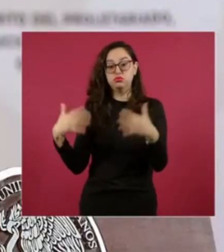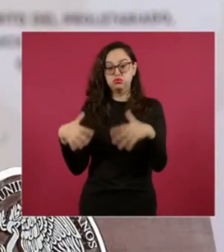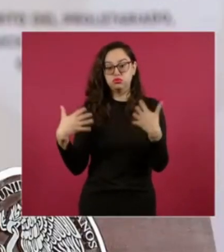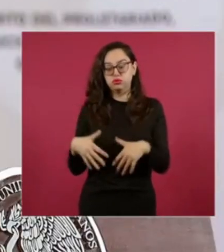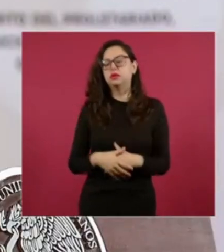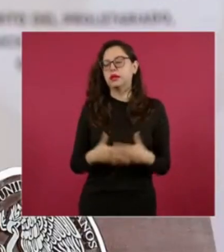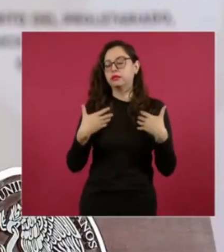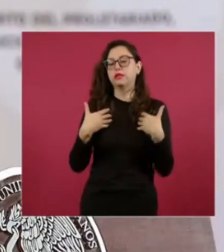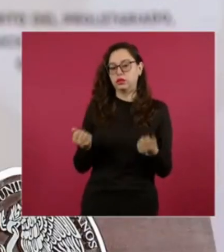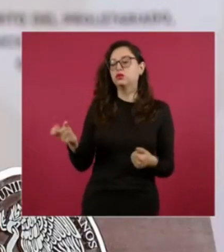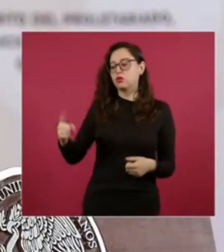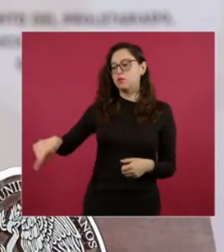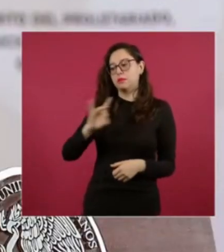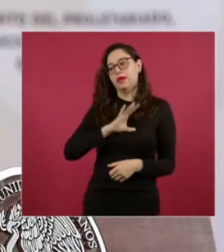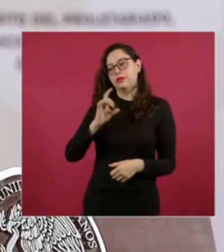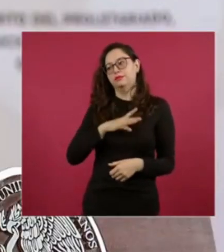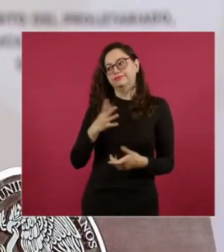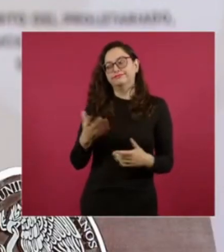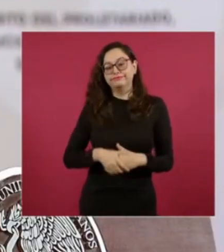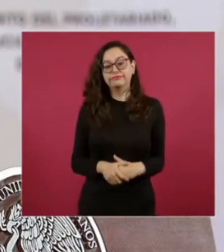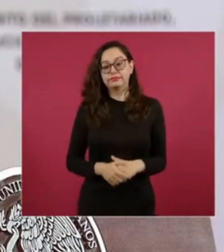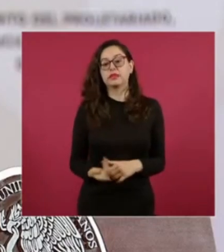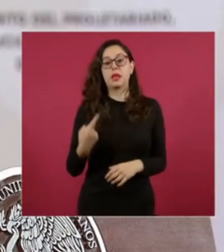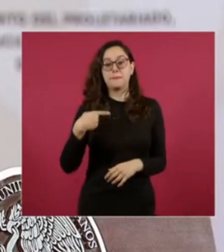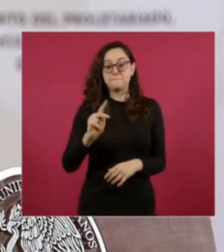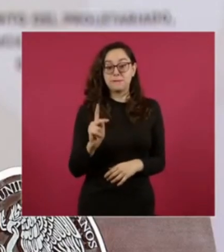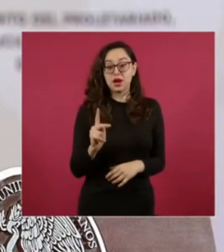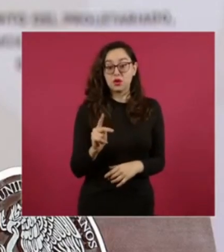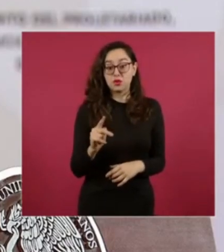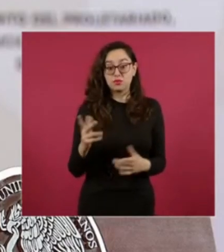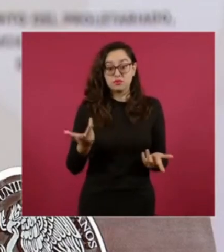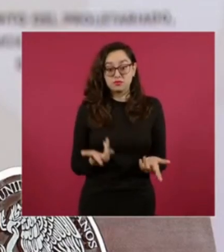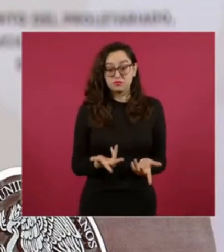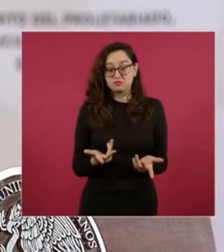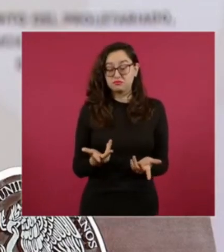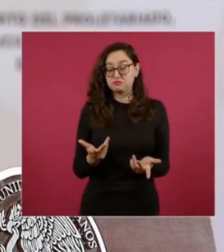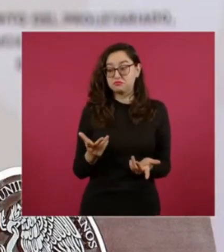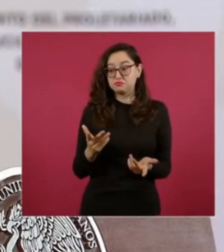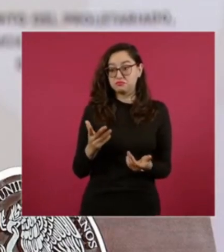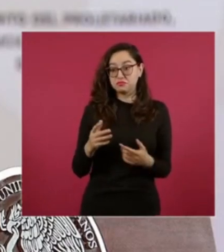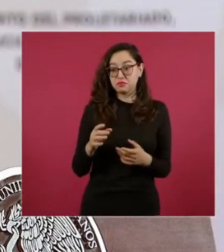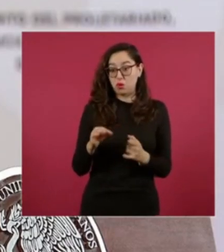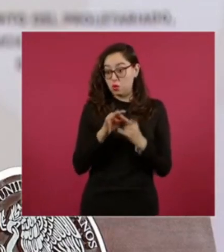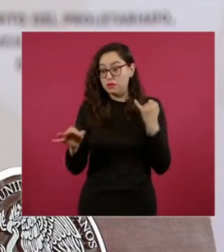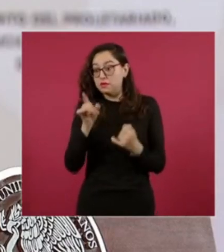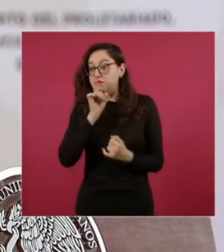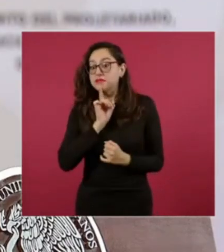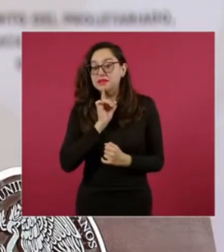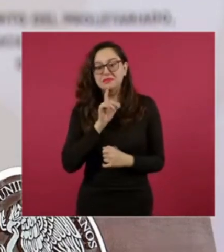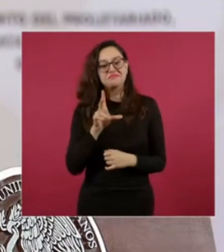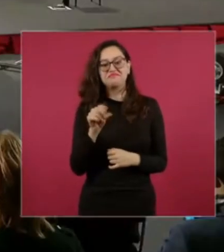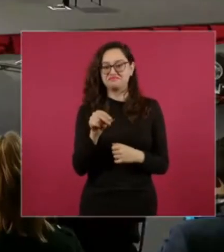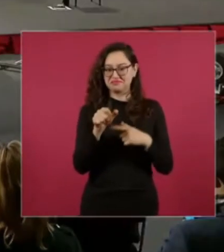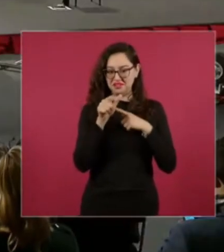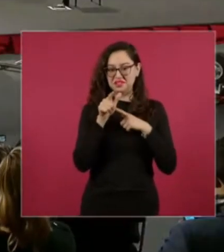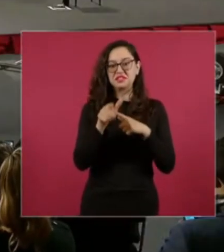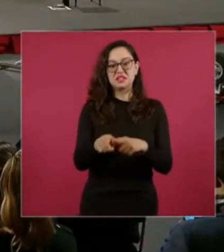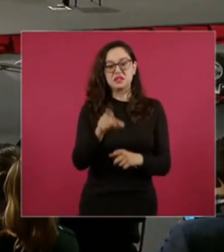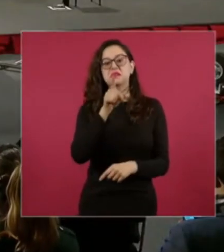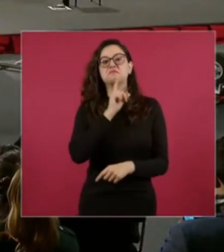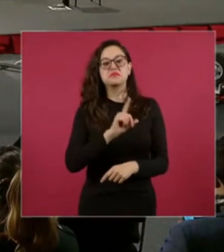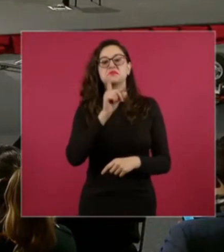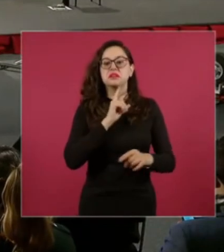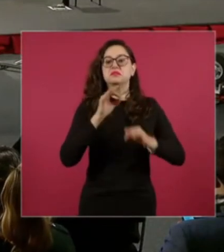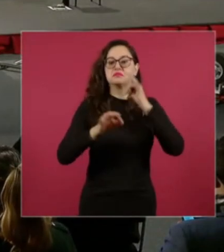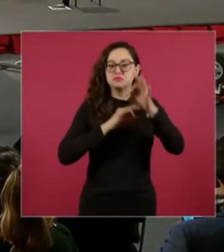mucha pieza. Pero aquí no acaban las mentiras que se difundieron sobre la reforma al Poder Judicial. Vamos a ver la colaboración con